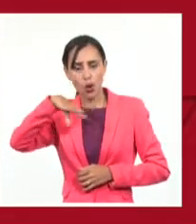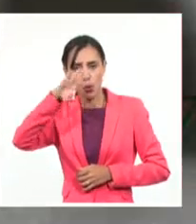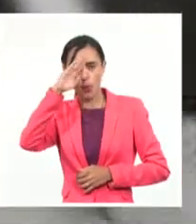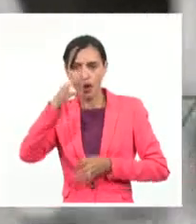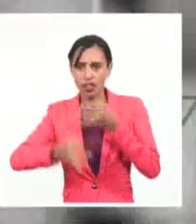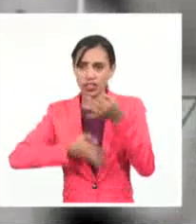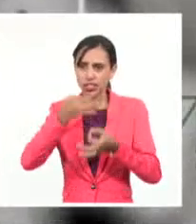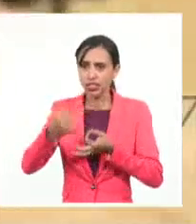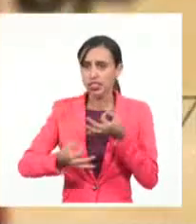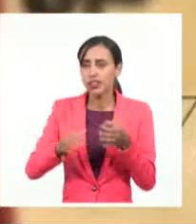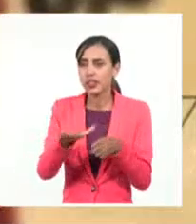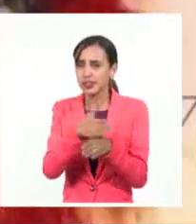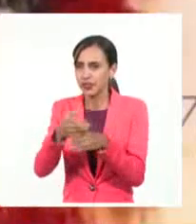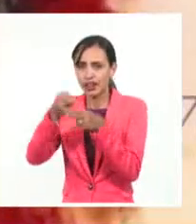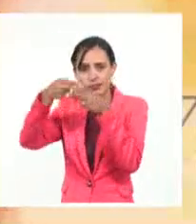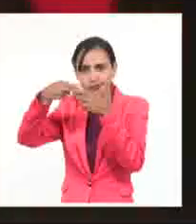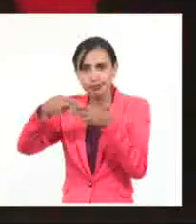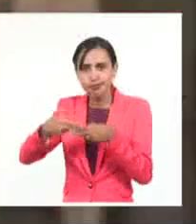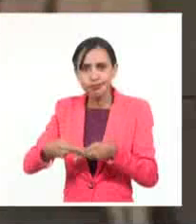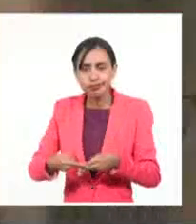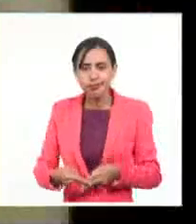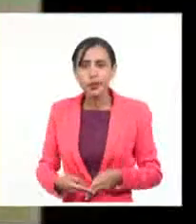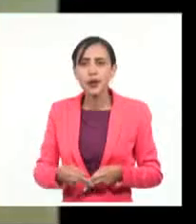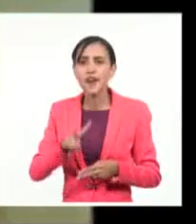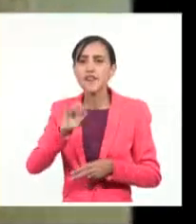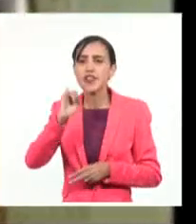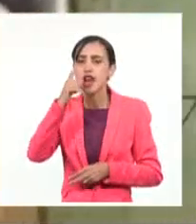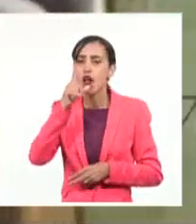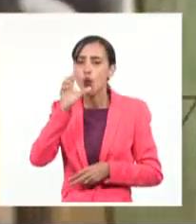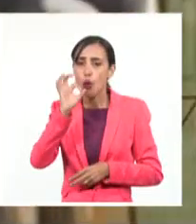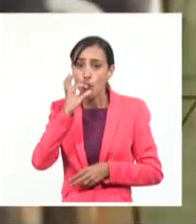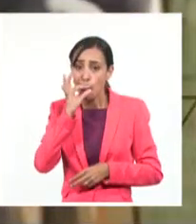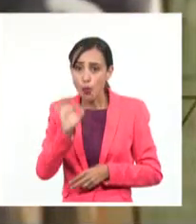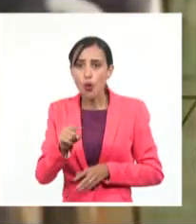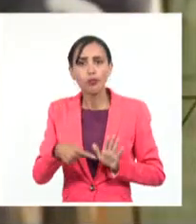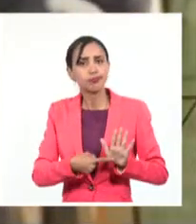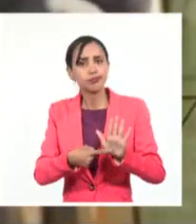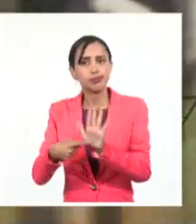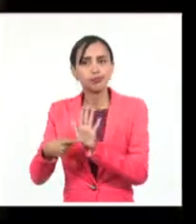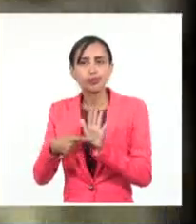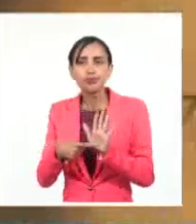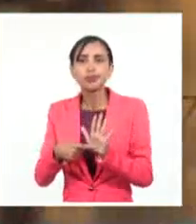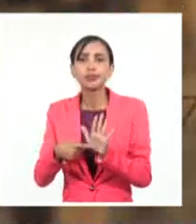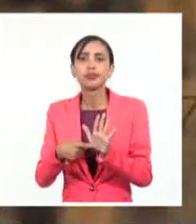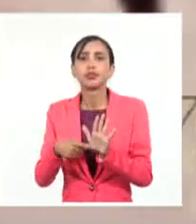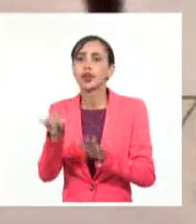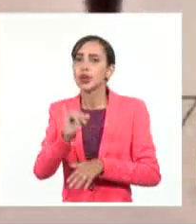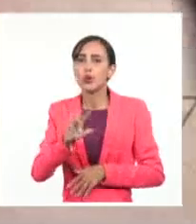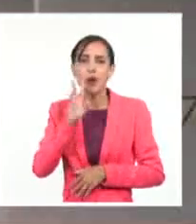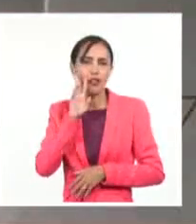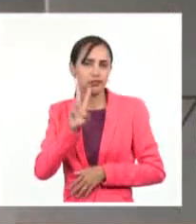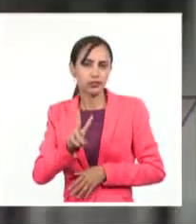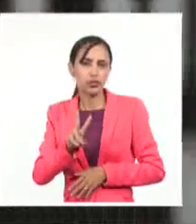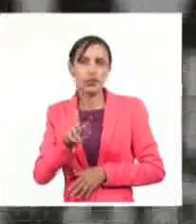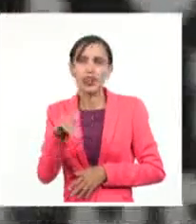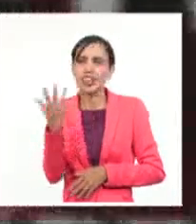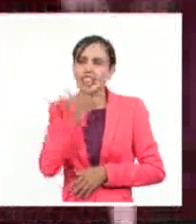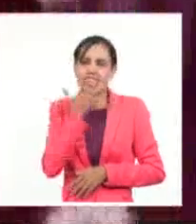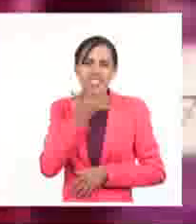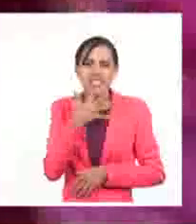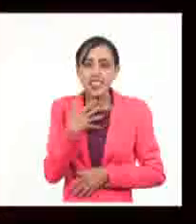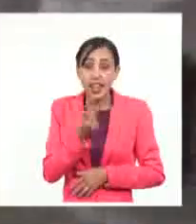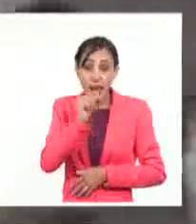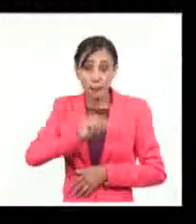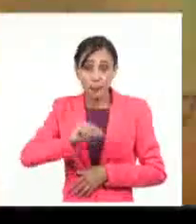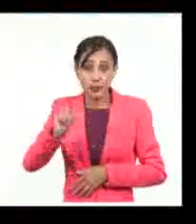Rosario Cárdenas Nelson Villalobos y Manuel López oliva les pondrán sus respectivas visiones acerca de quién es